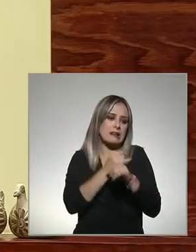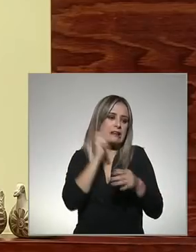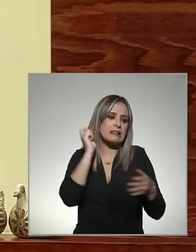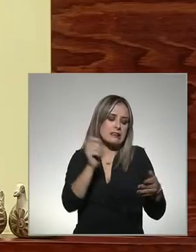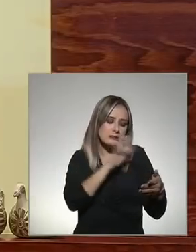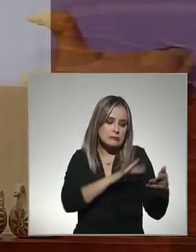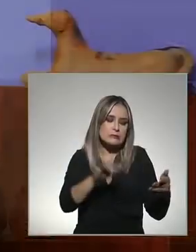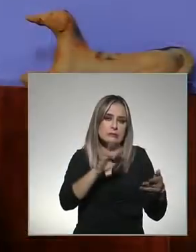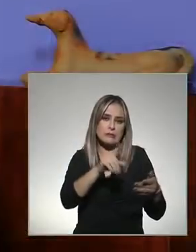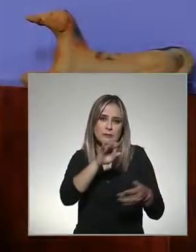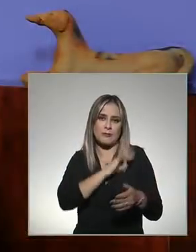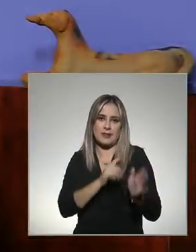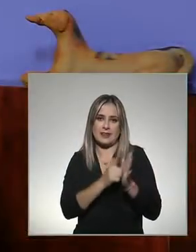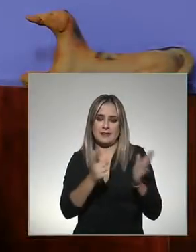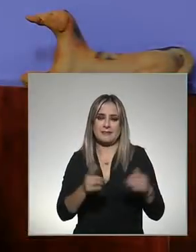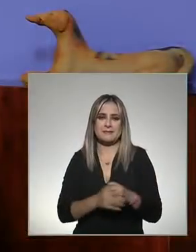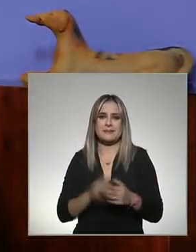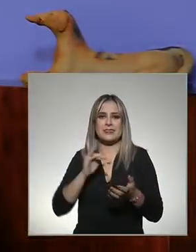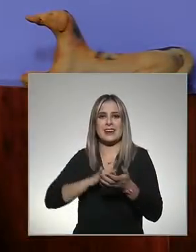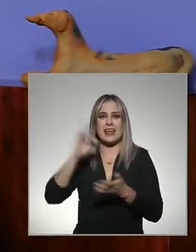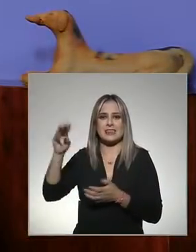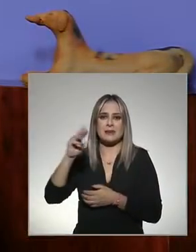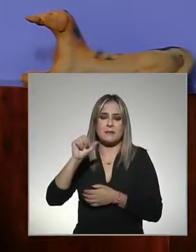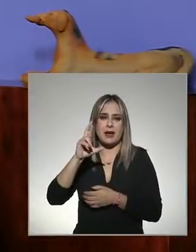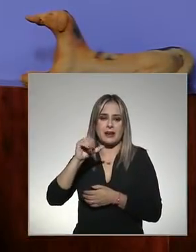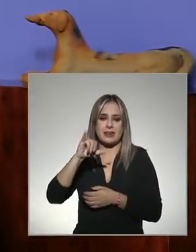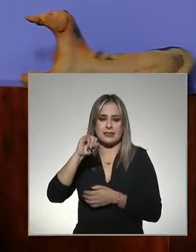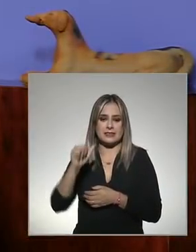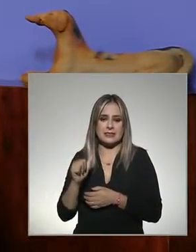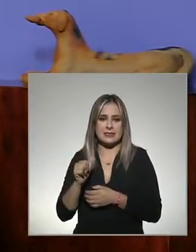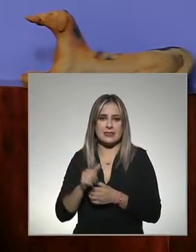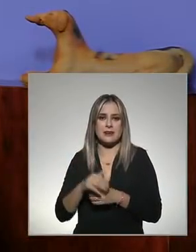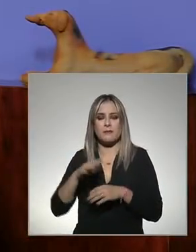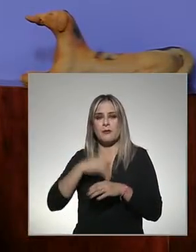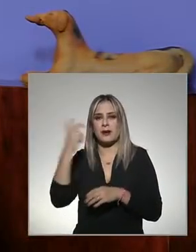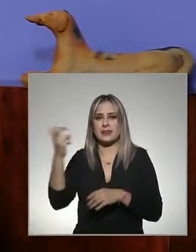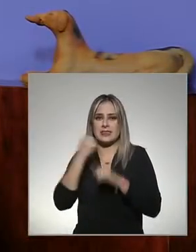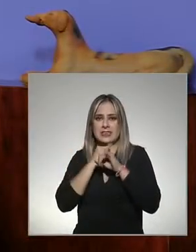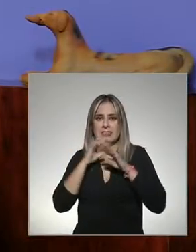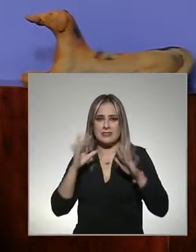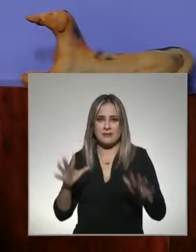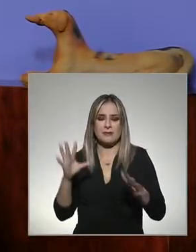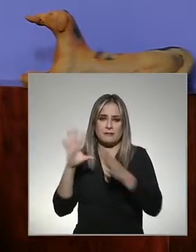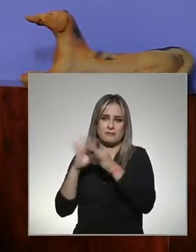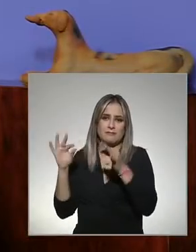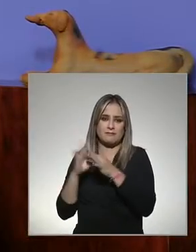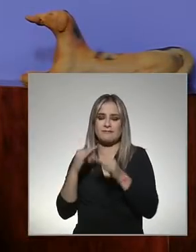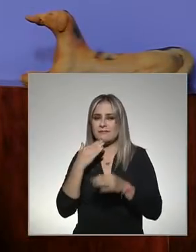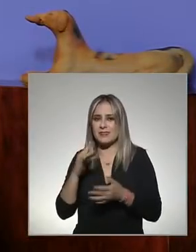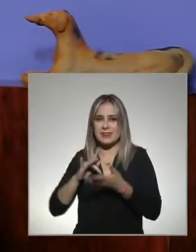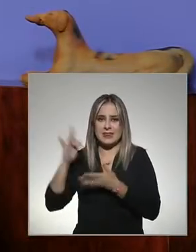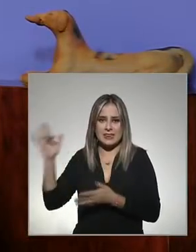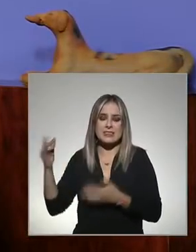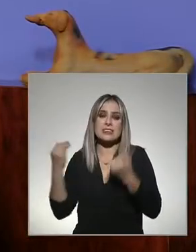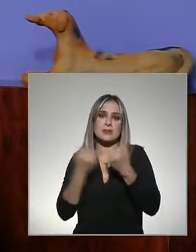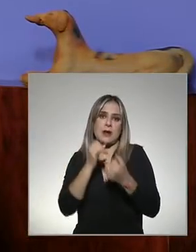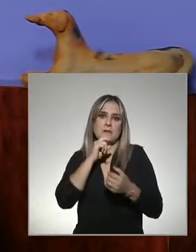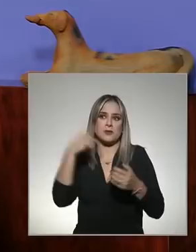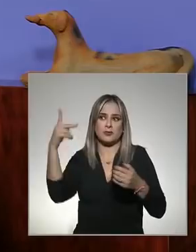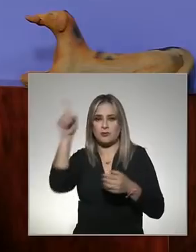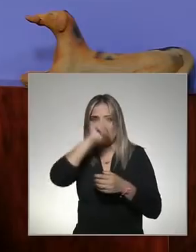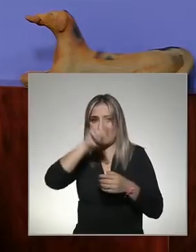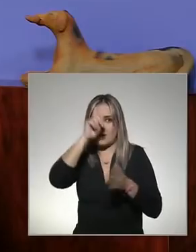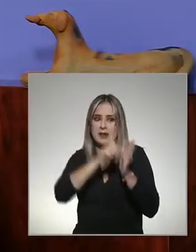tiempo. Gracias a Marina Escribano por la información que nos brindó y sobre todo por sus